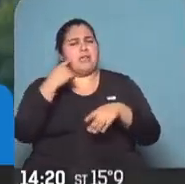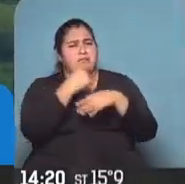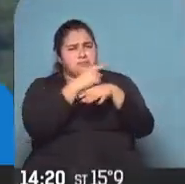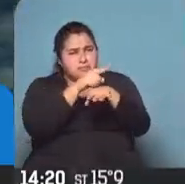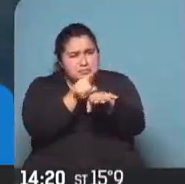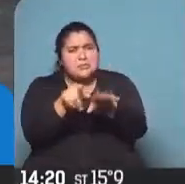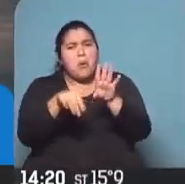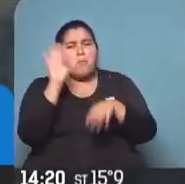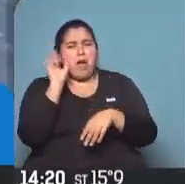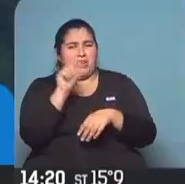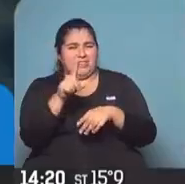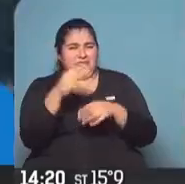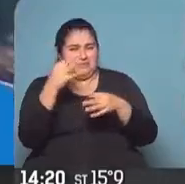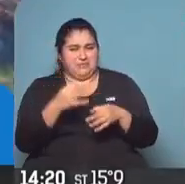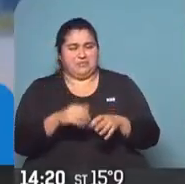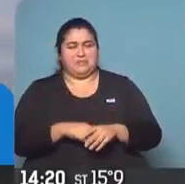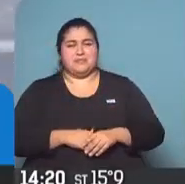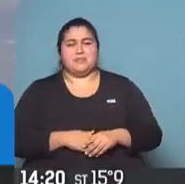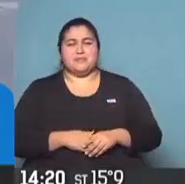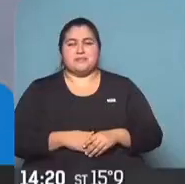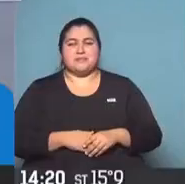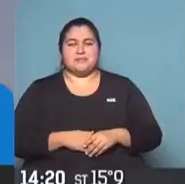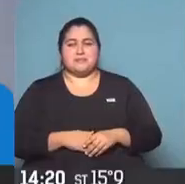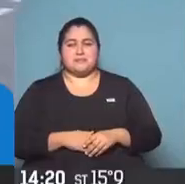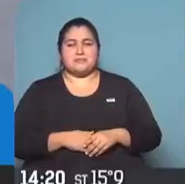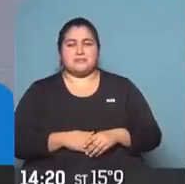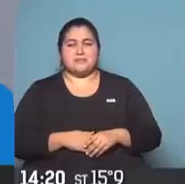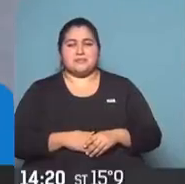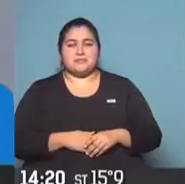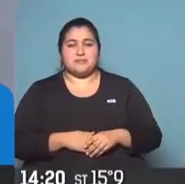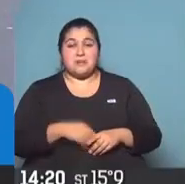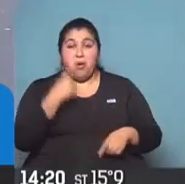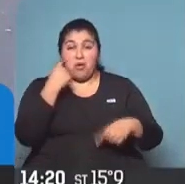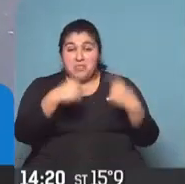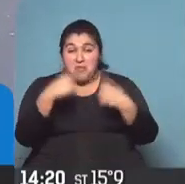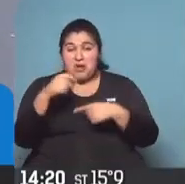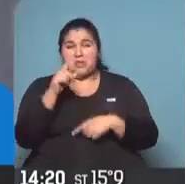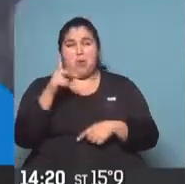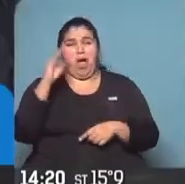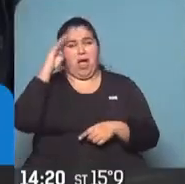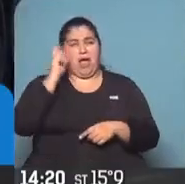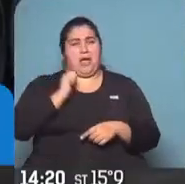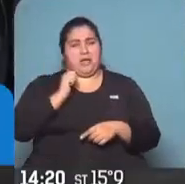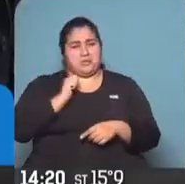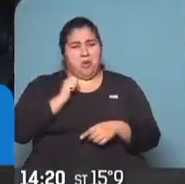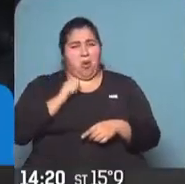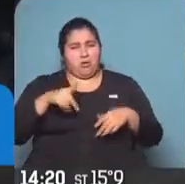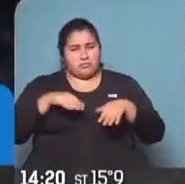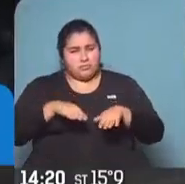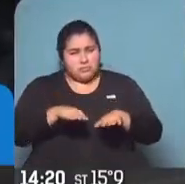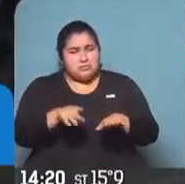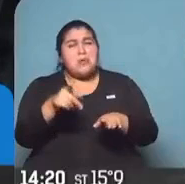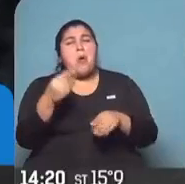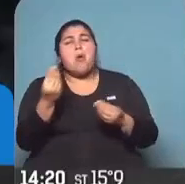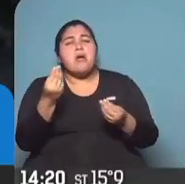desde casa en el marco de misiones de paz el ejército argentino de spring 500